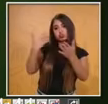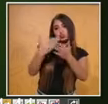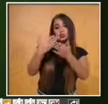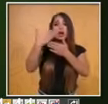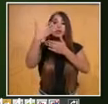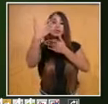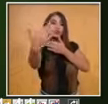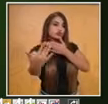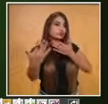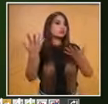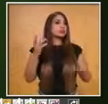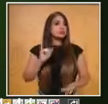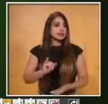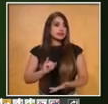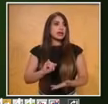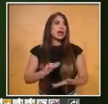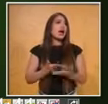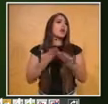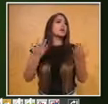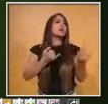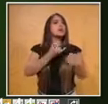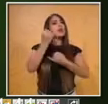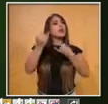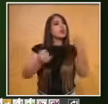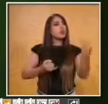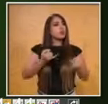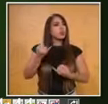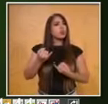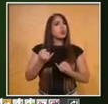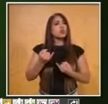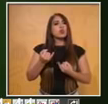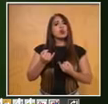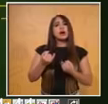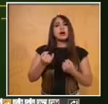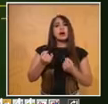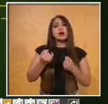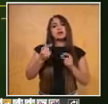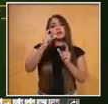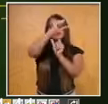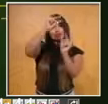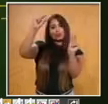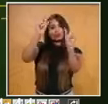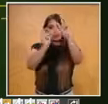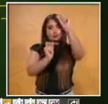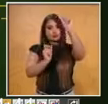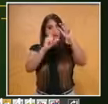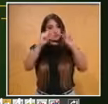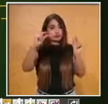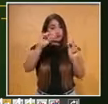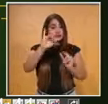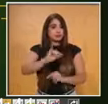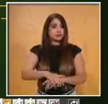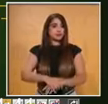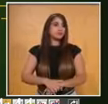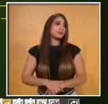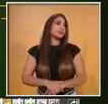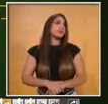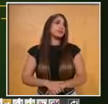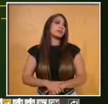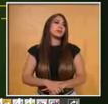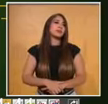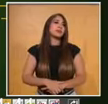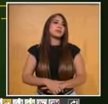Vamos a jugar ahora con un crucigrama, en donde vamos a trabajar nuevamente las